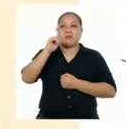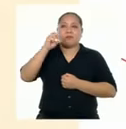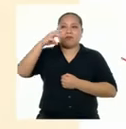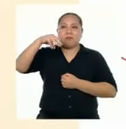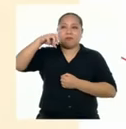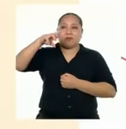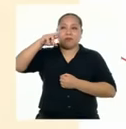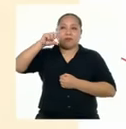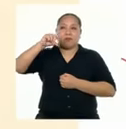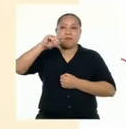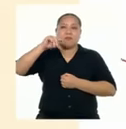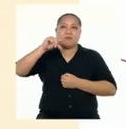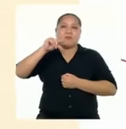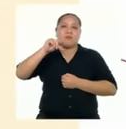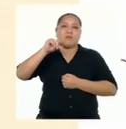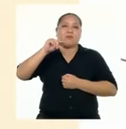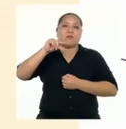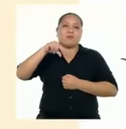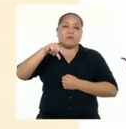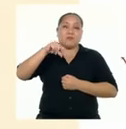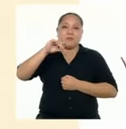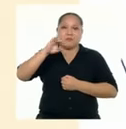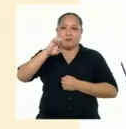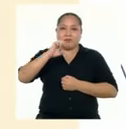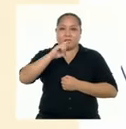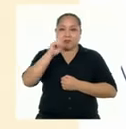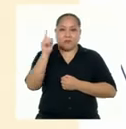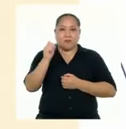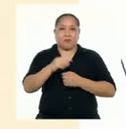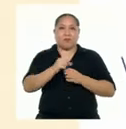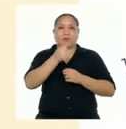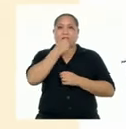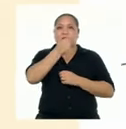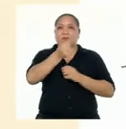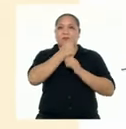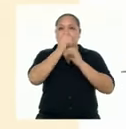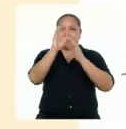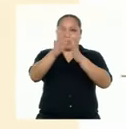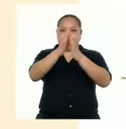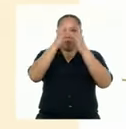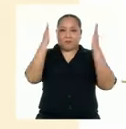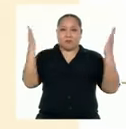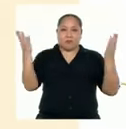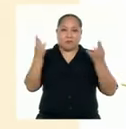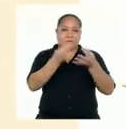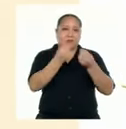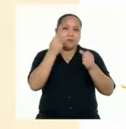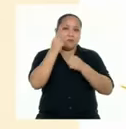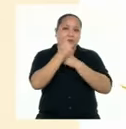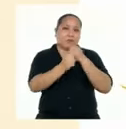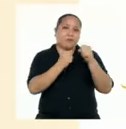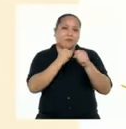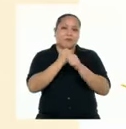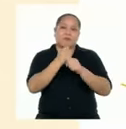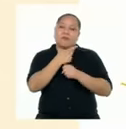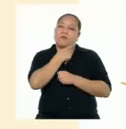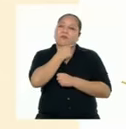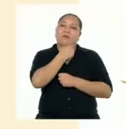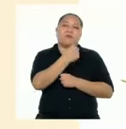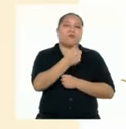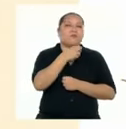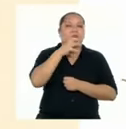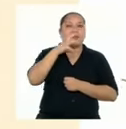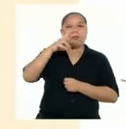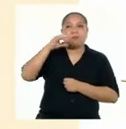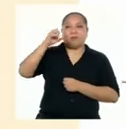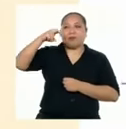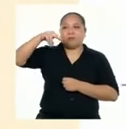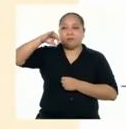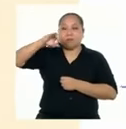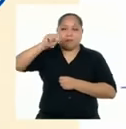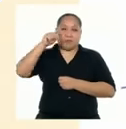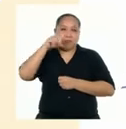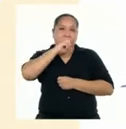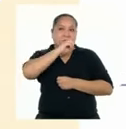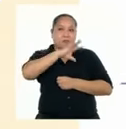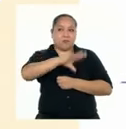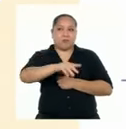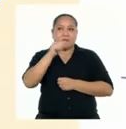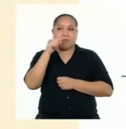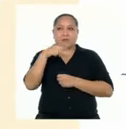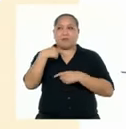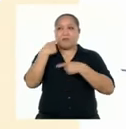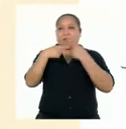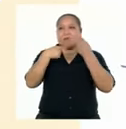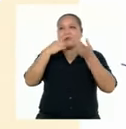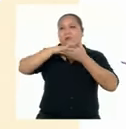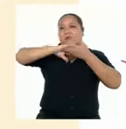Márquez fue periodista por muchos años y un gran amante de la crónica. Él definía la crónica como